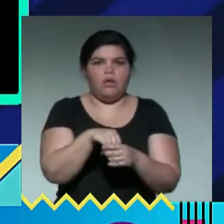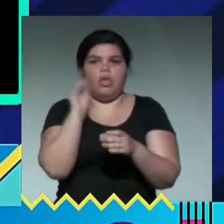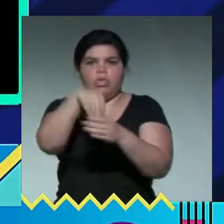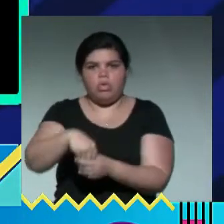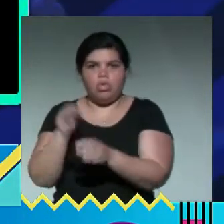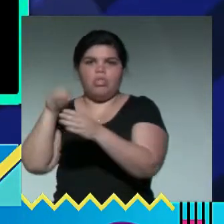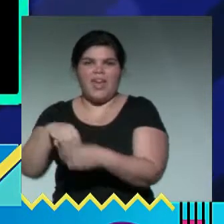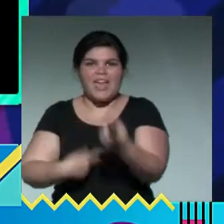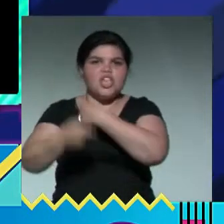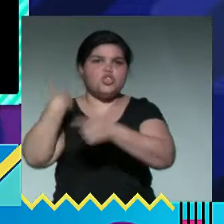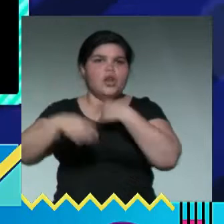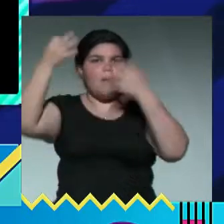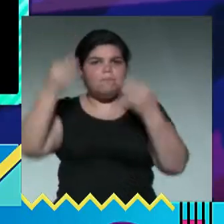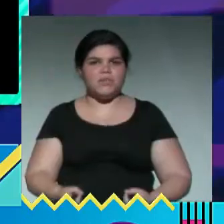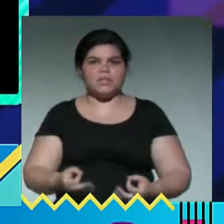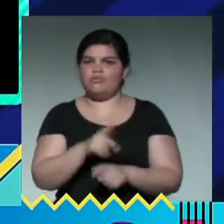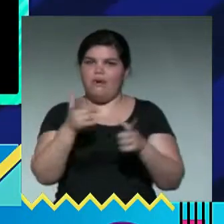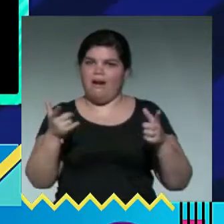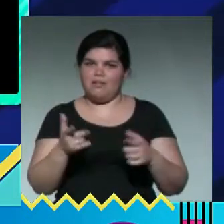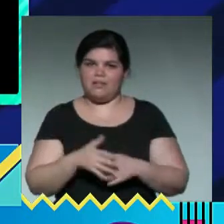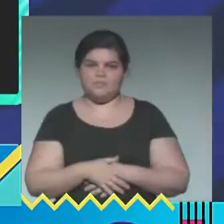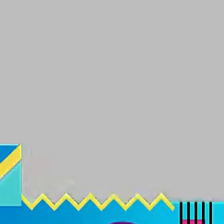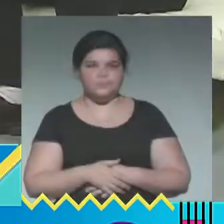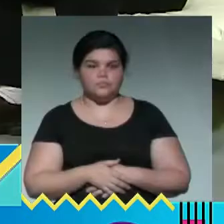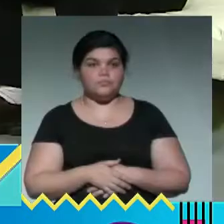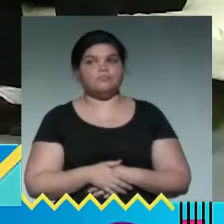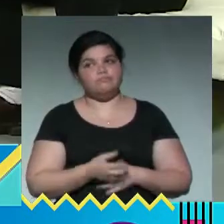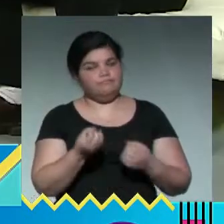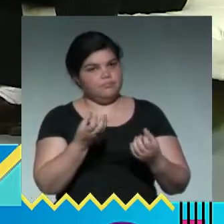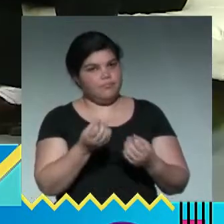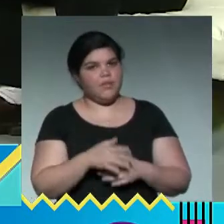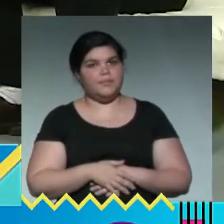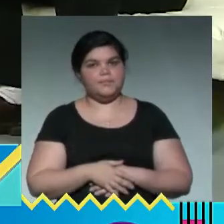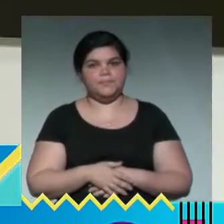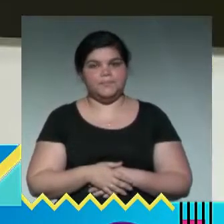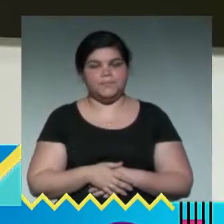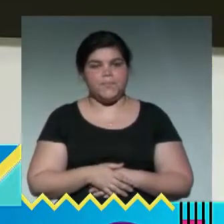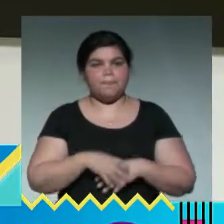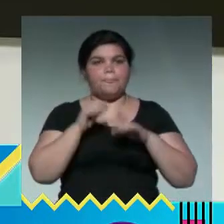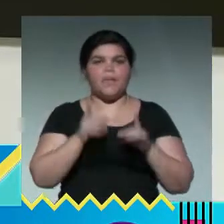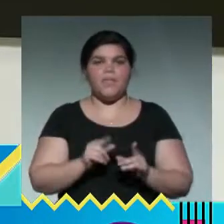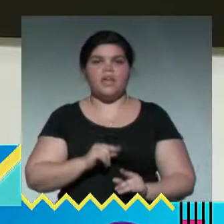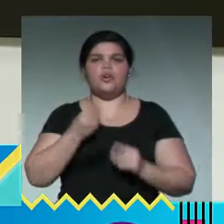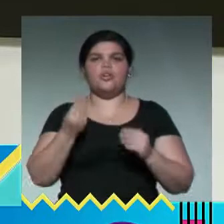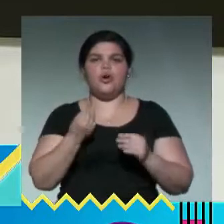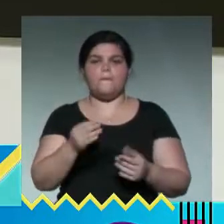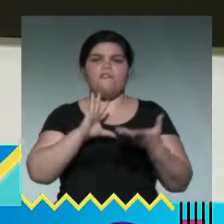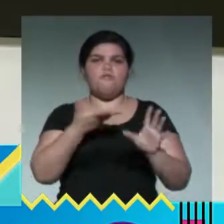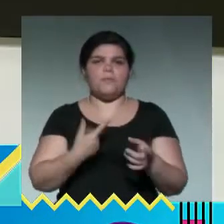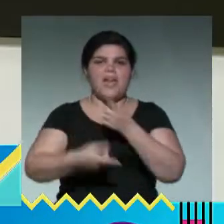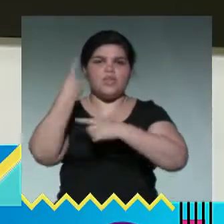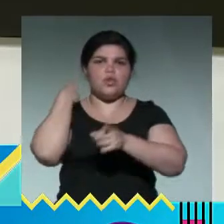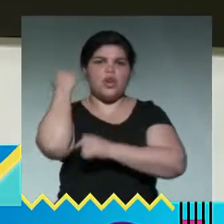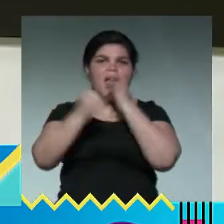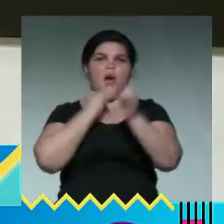formación, por el lugar donde nació. Bien, vamos a ir viendo un poco también, ¿no?, cómo fue modificándose esa forma de contar la historia,